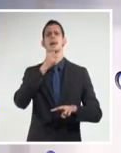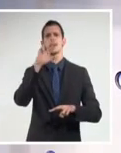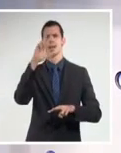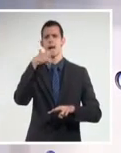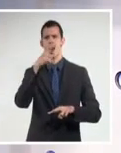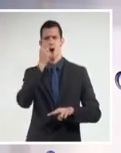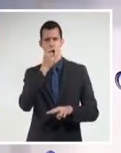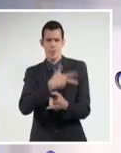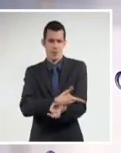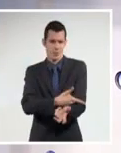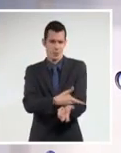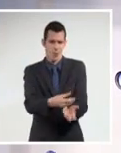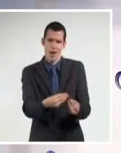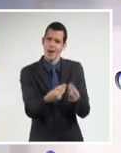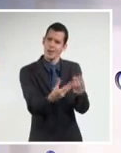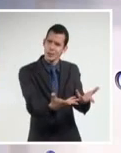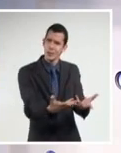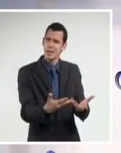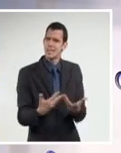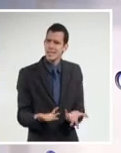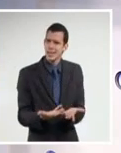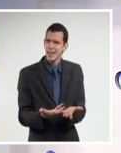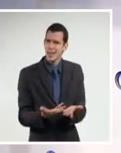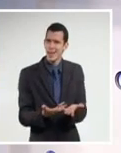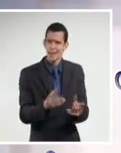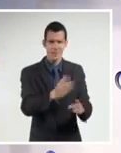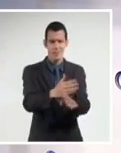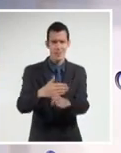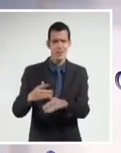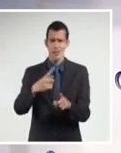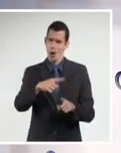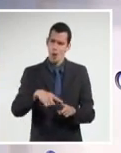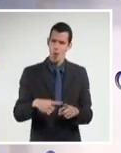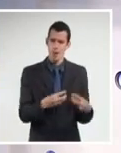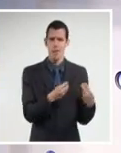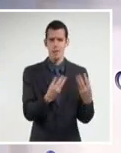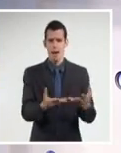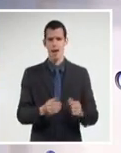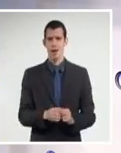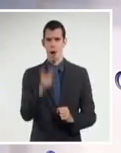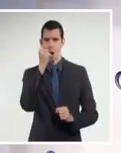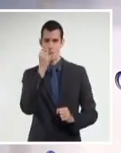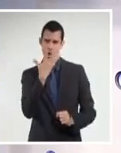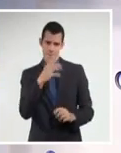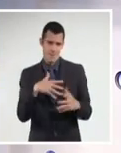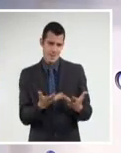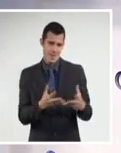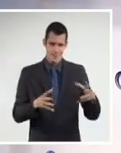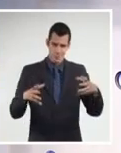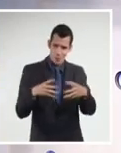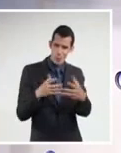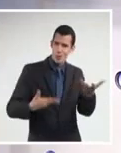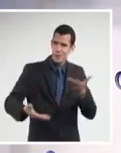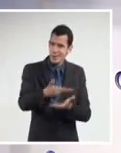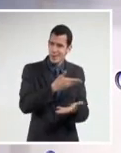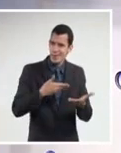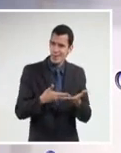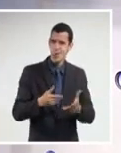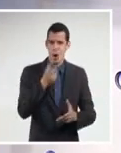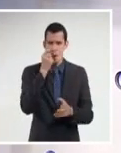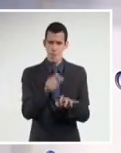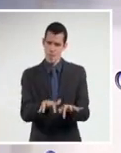la visita al centro de enseñanza artística compartió un ensayo con la jazz band agrupación que acompañará al notable el pianista y compositor era una de sus